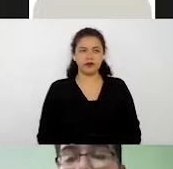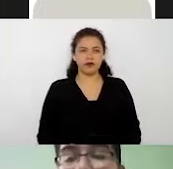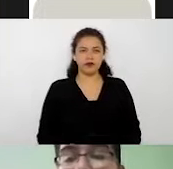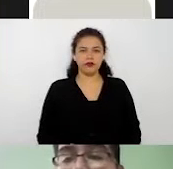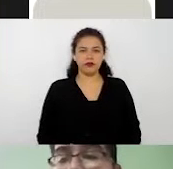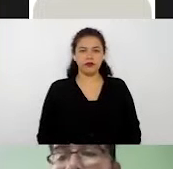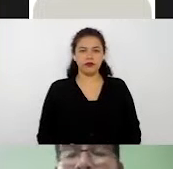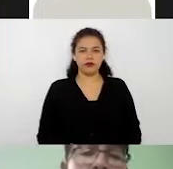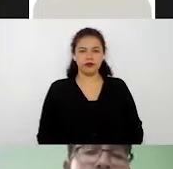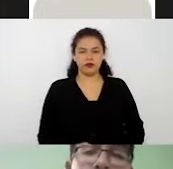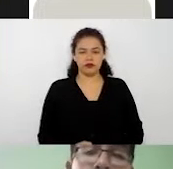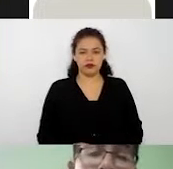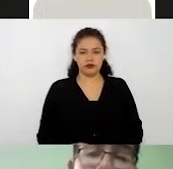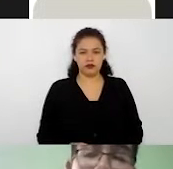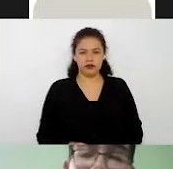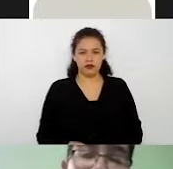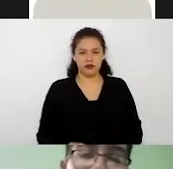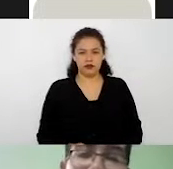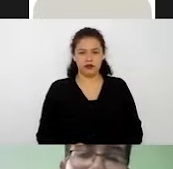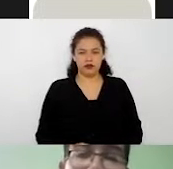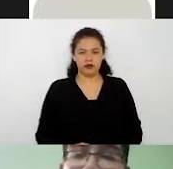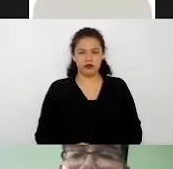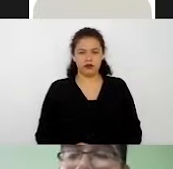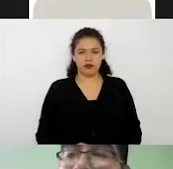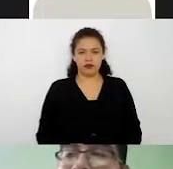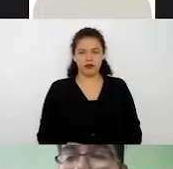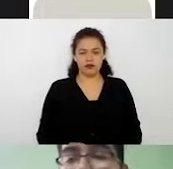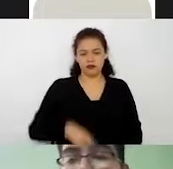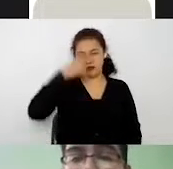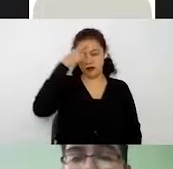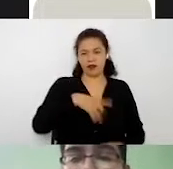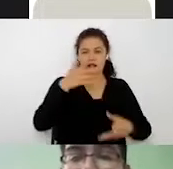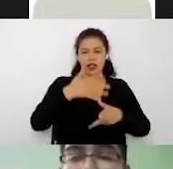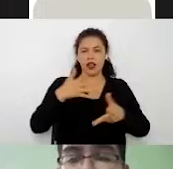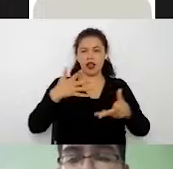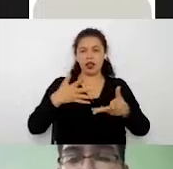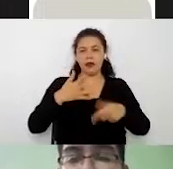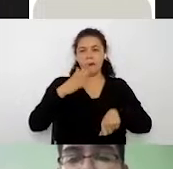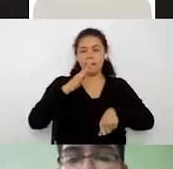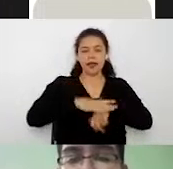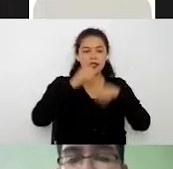peso a las recomendaciones o a los protocolos a seguir?